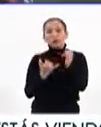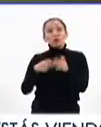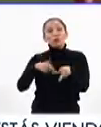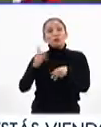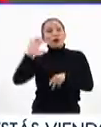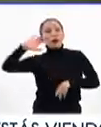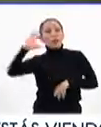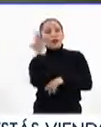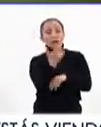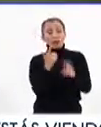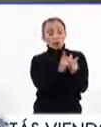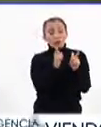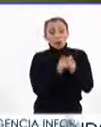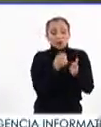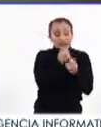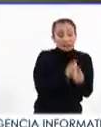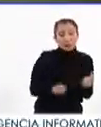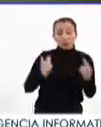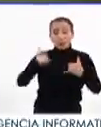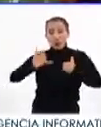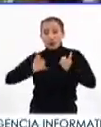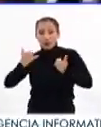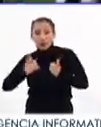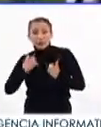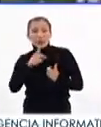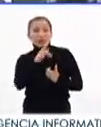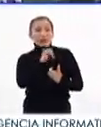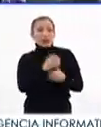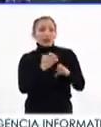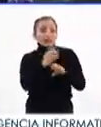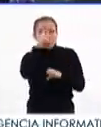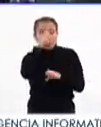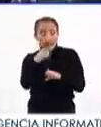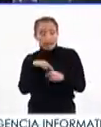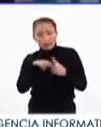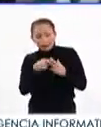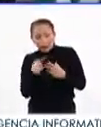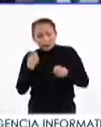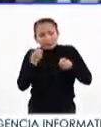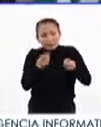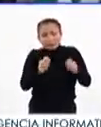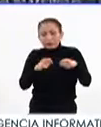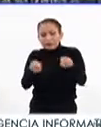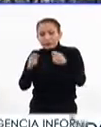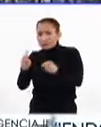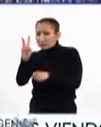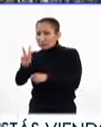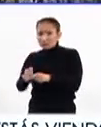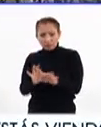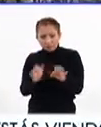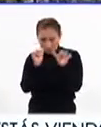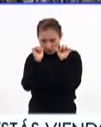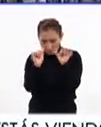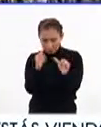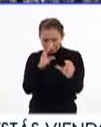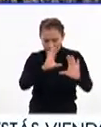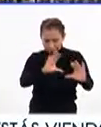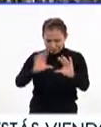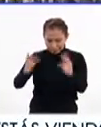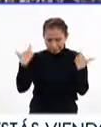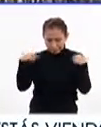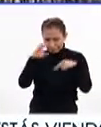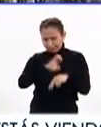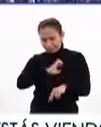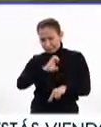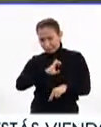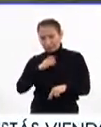americano, donde ligas infantiles y juveniles como FADEMAC, Fútbol Americano de Estado de México, han comenzado a otorgar una verdadera importancia a la preparación académica de